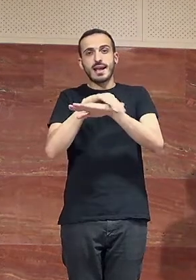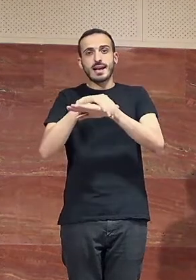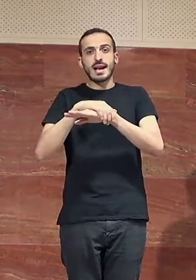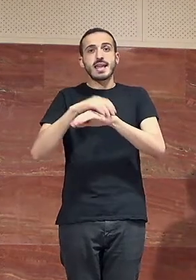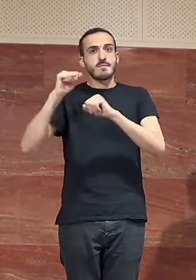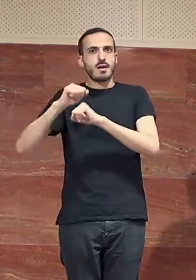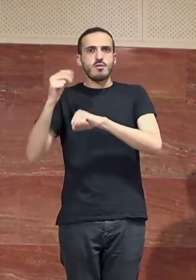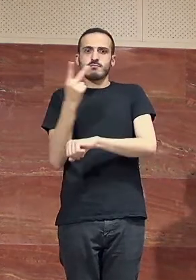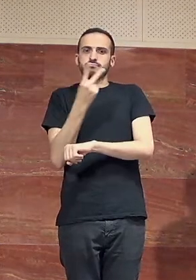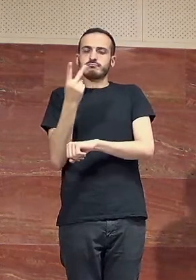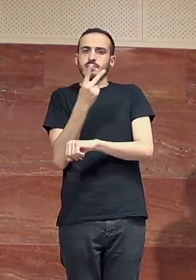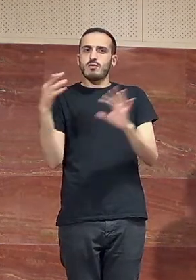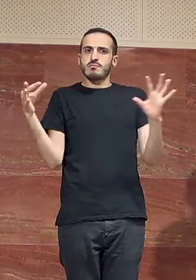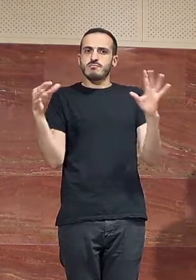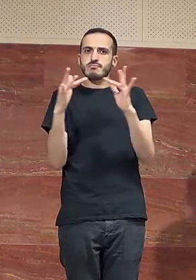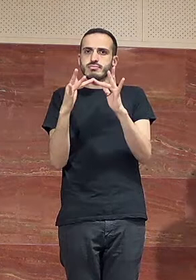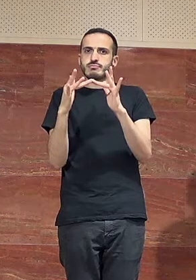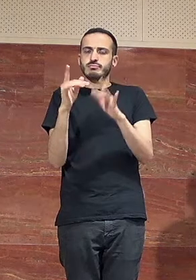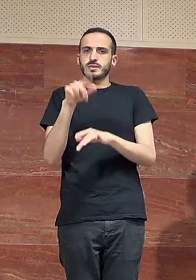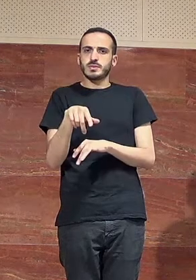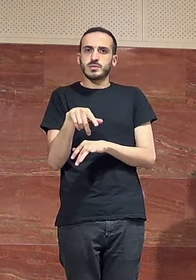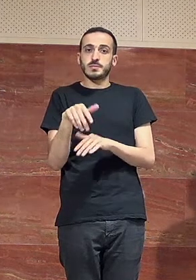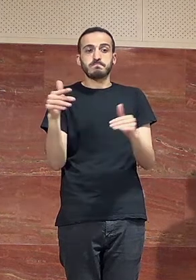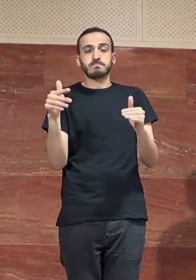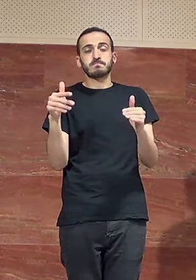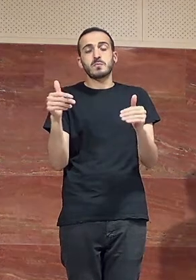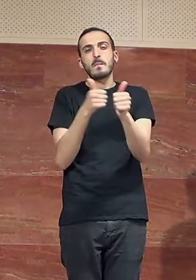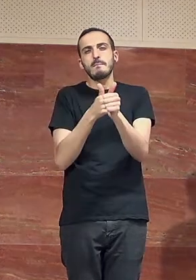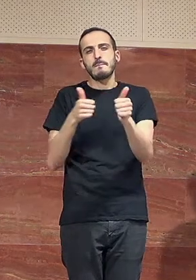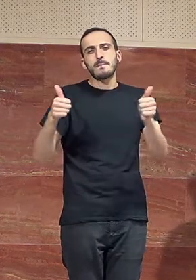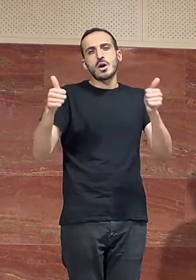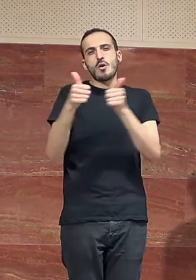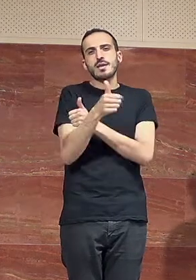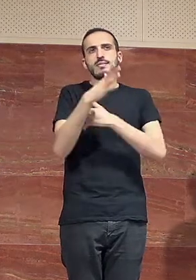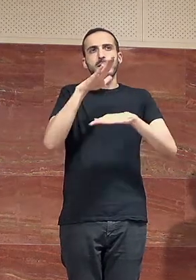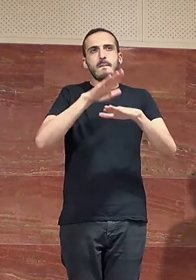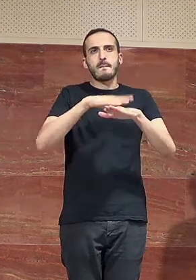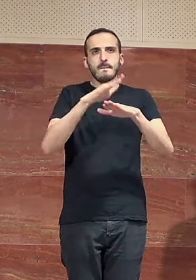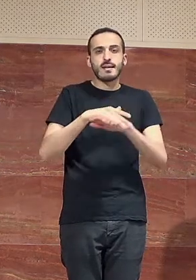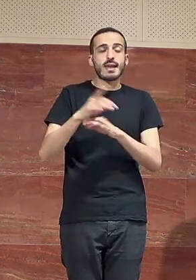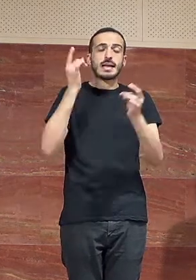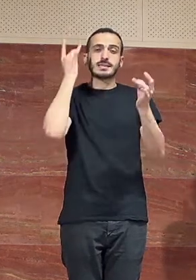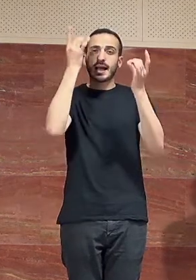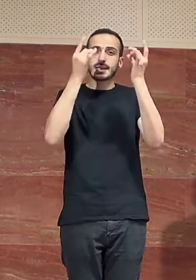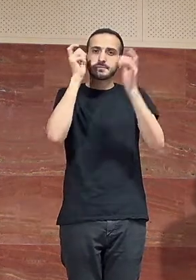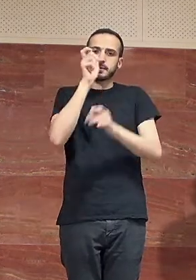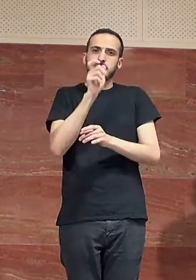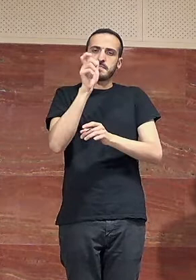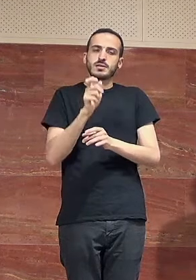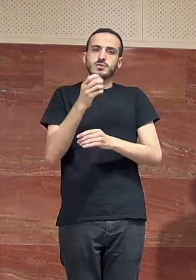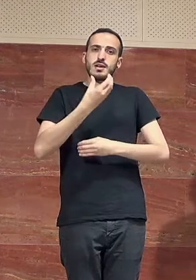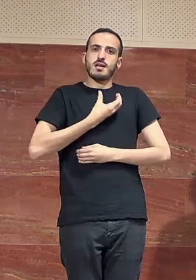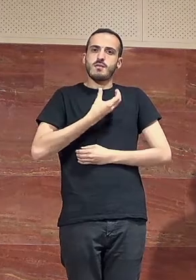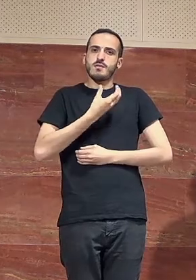definitiva, establecer una jerarquía viaria que permita volcar sobre ella las distintas actividades municipales.